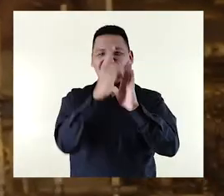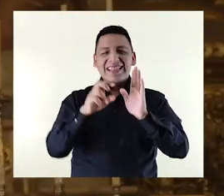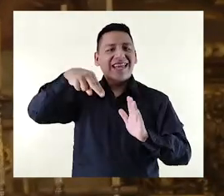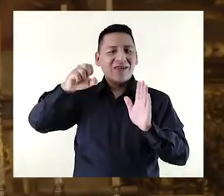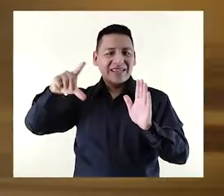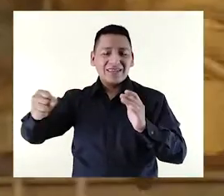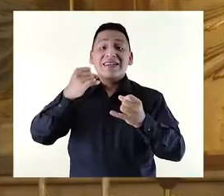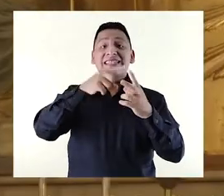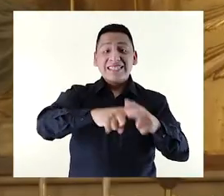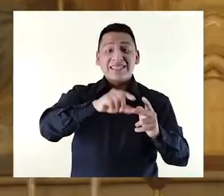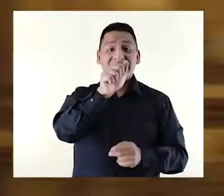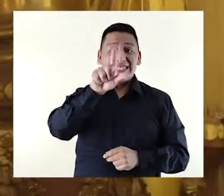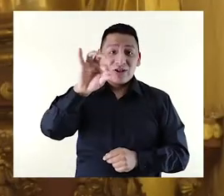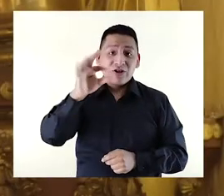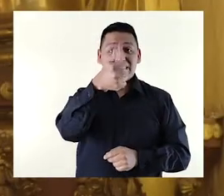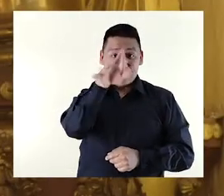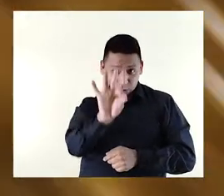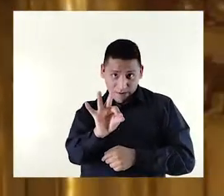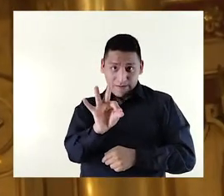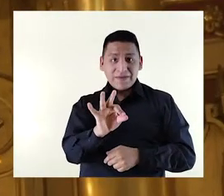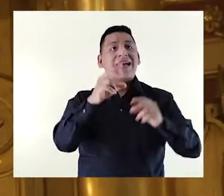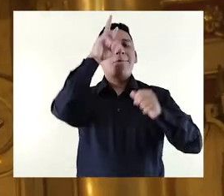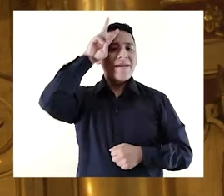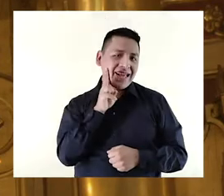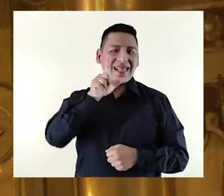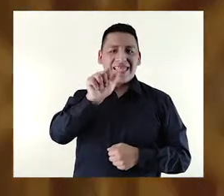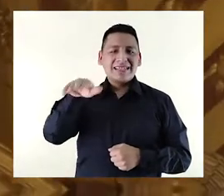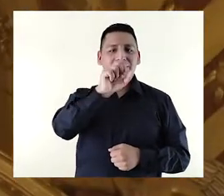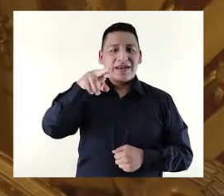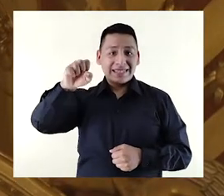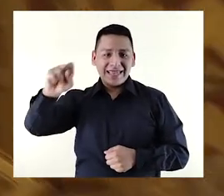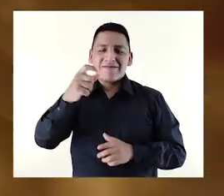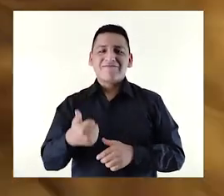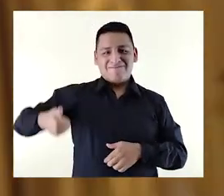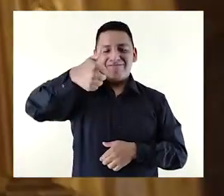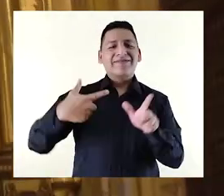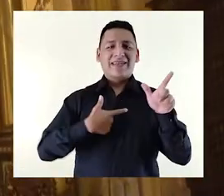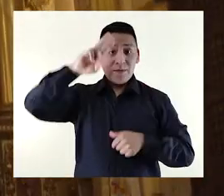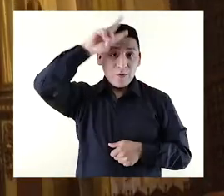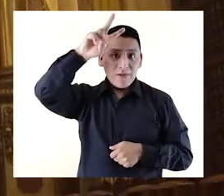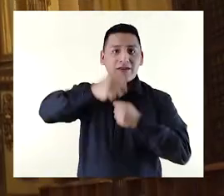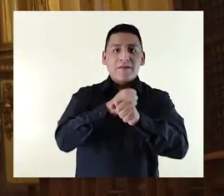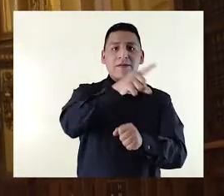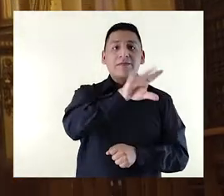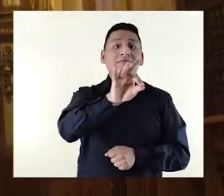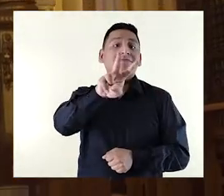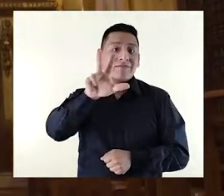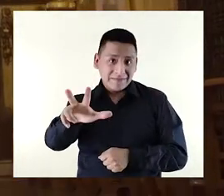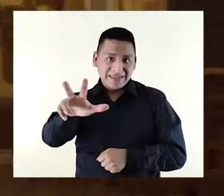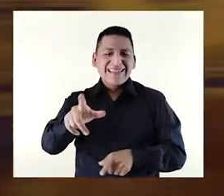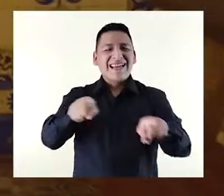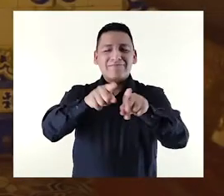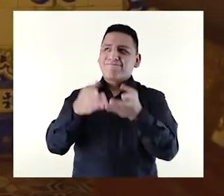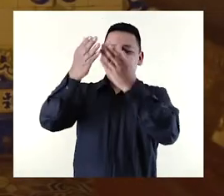del neoclásico de inicios del siglo XIX. Está la Virgen de las Mercedes, patrona del ejército peruano desde 1823.